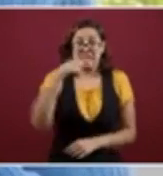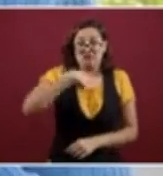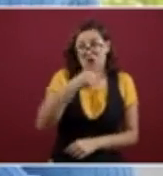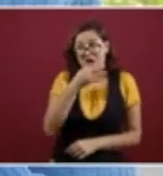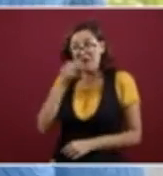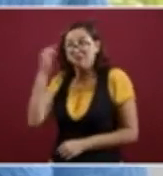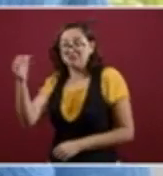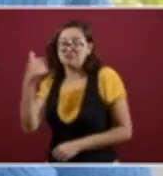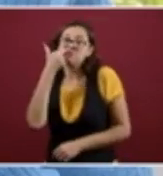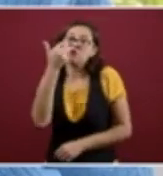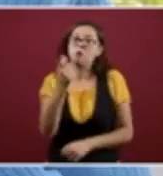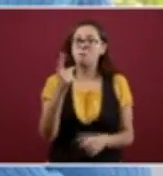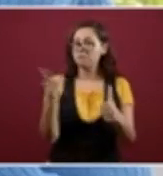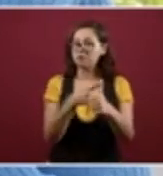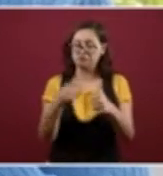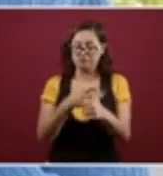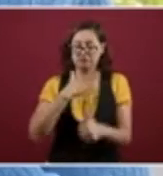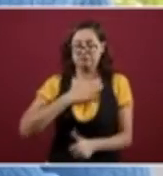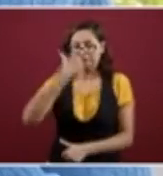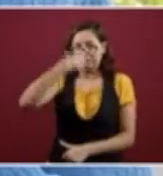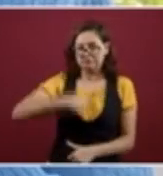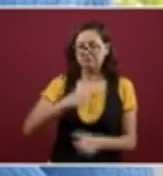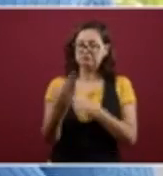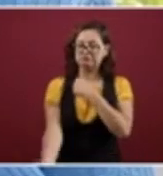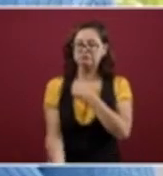información personal, pero también que se le dé